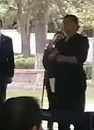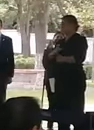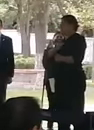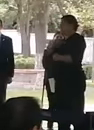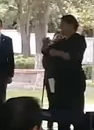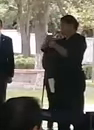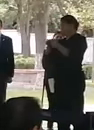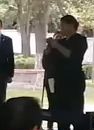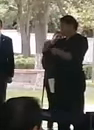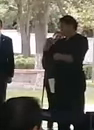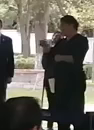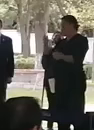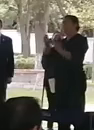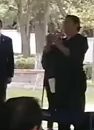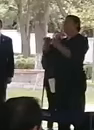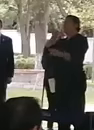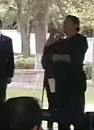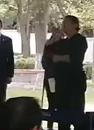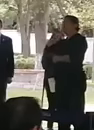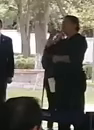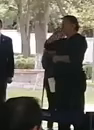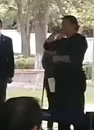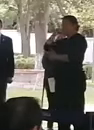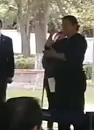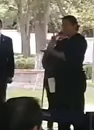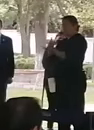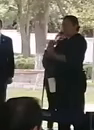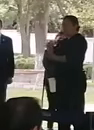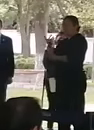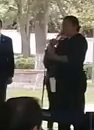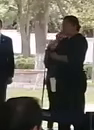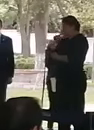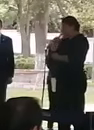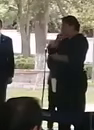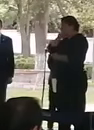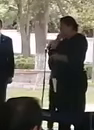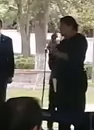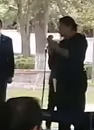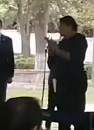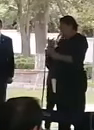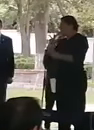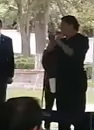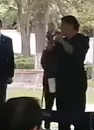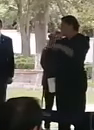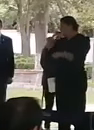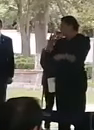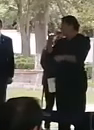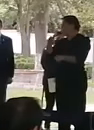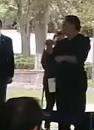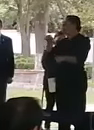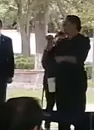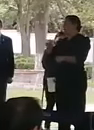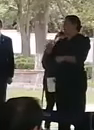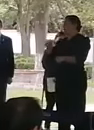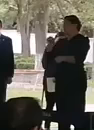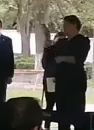hechos violentos como el día de ayer en Ciudad Juárez. ¿Qué tanto les preocupa este tema que, bueno, vamos, es el que lo trajo aquí a Tlaxcala, ¿no?